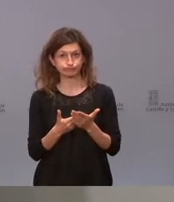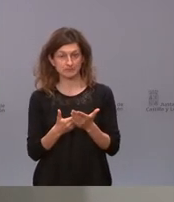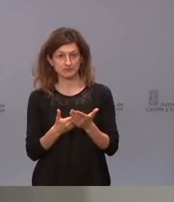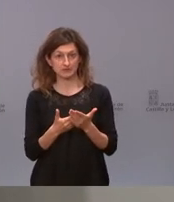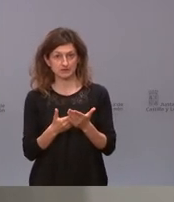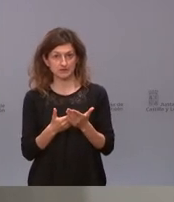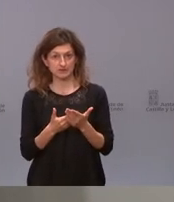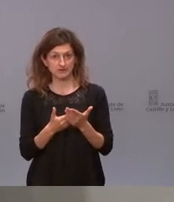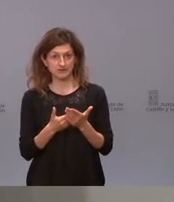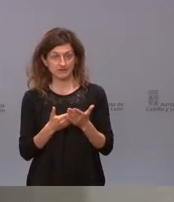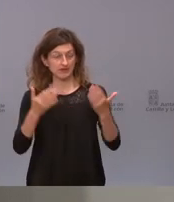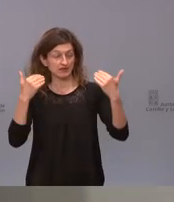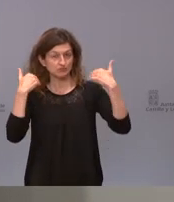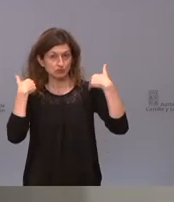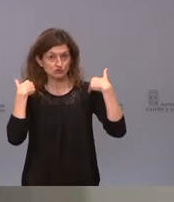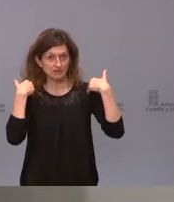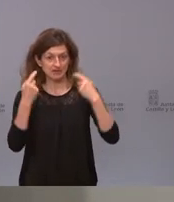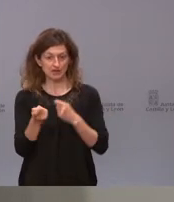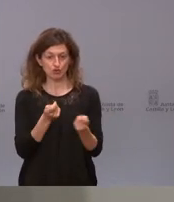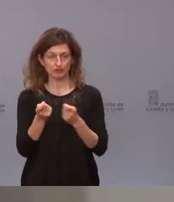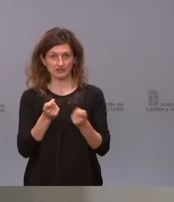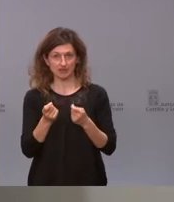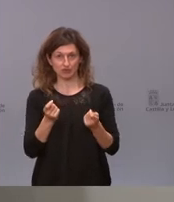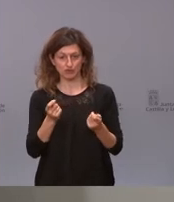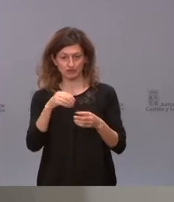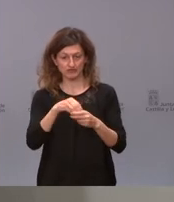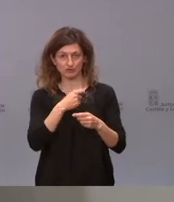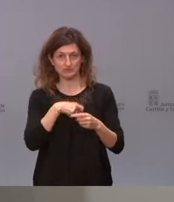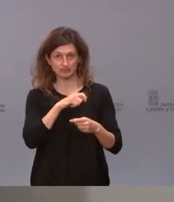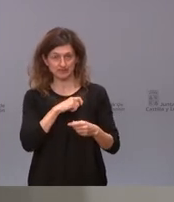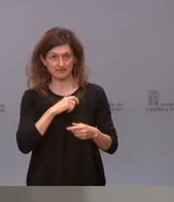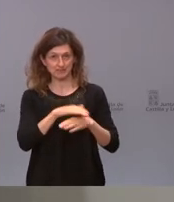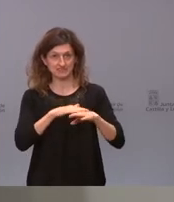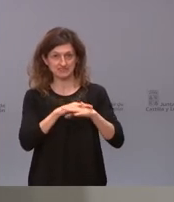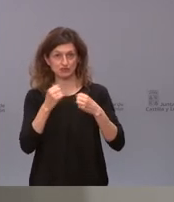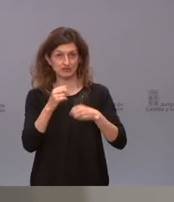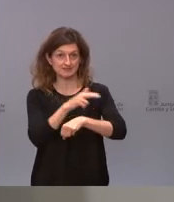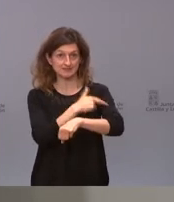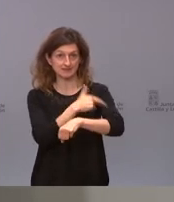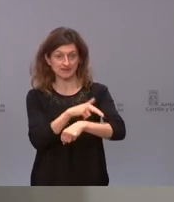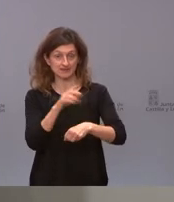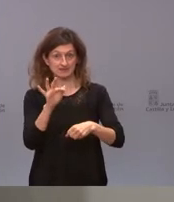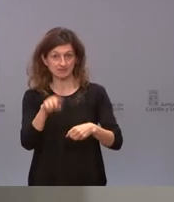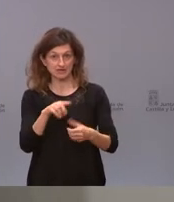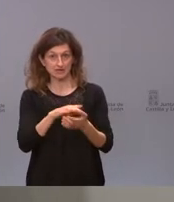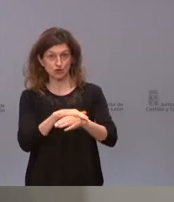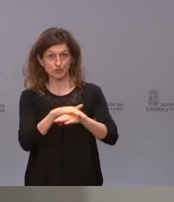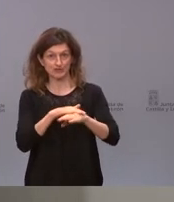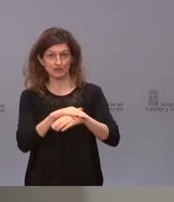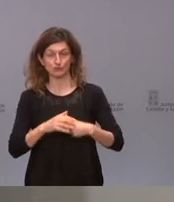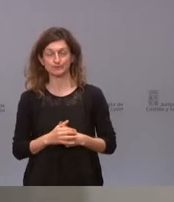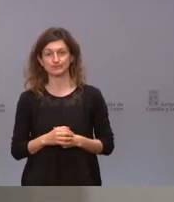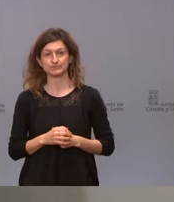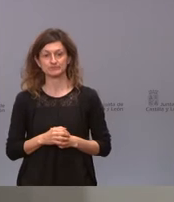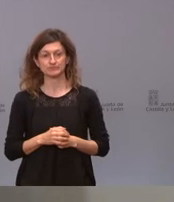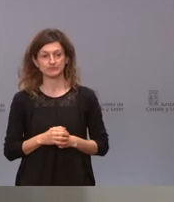los que tienen la responsabilidad de la coordinación dentro de españa en que se administre en sanidad y el gobierno tenía otras